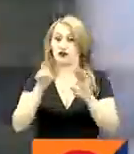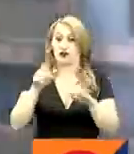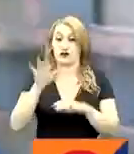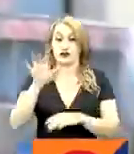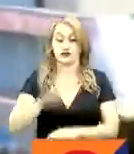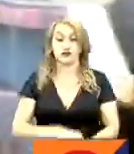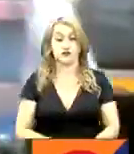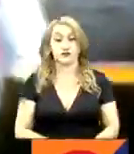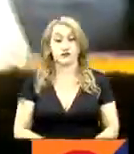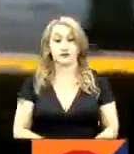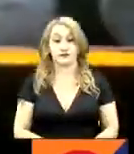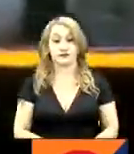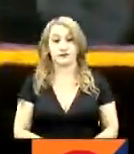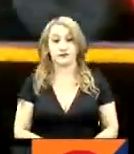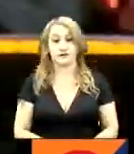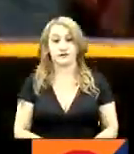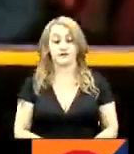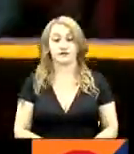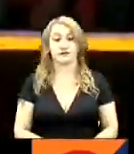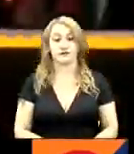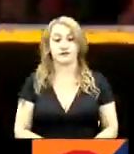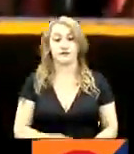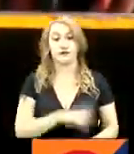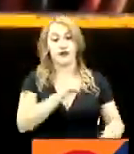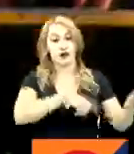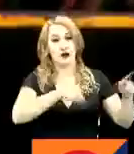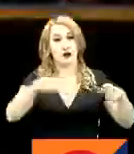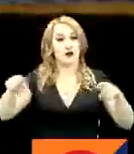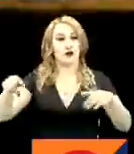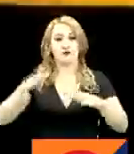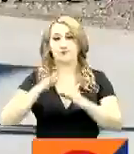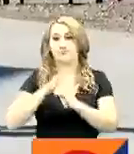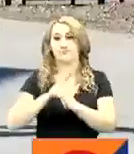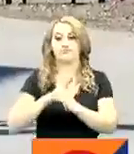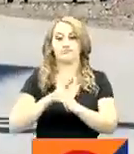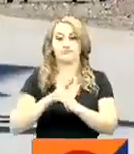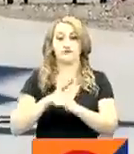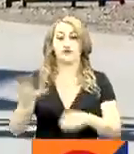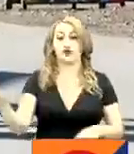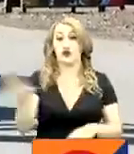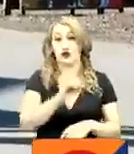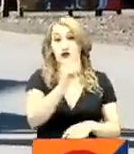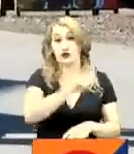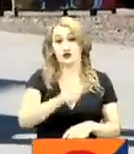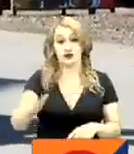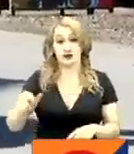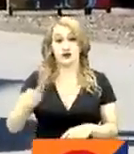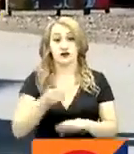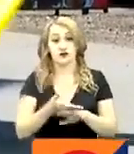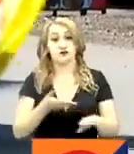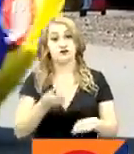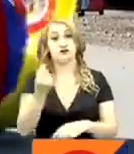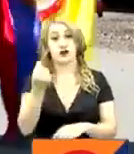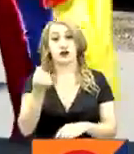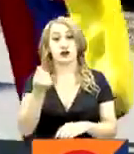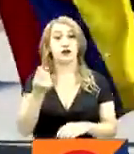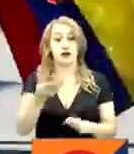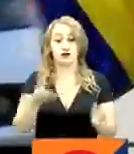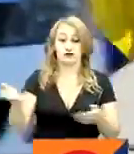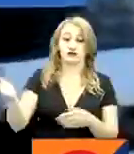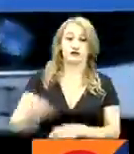en el camino nos cruzamos con algunas obstrucciones todas de pobladores que pedían dinero para dejar